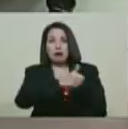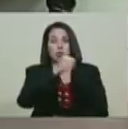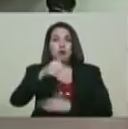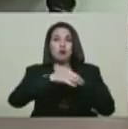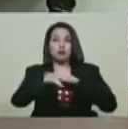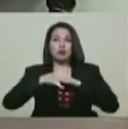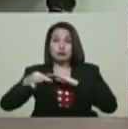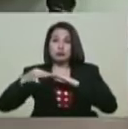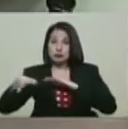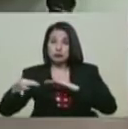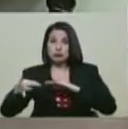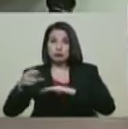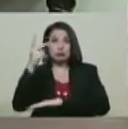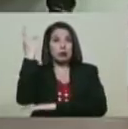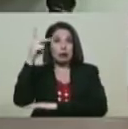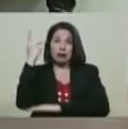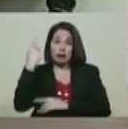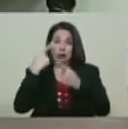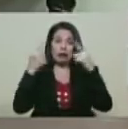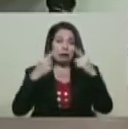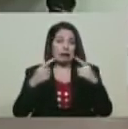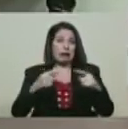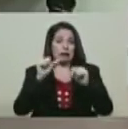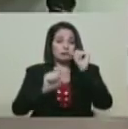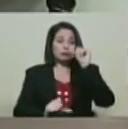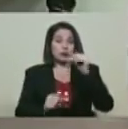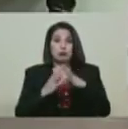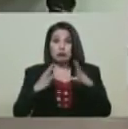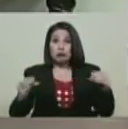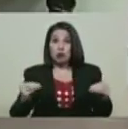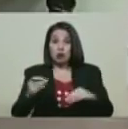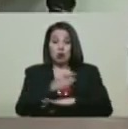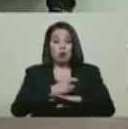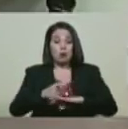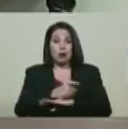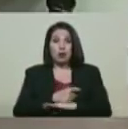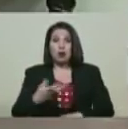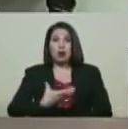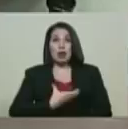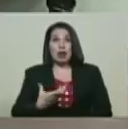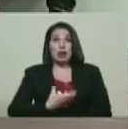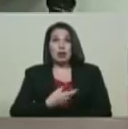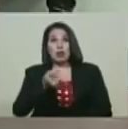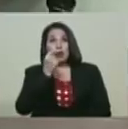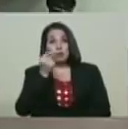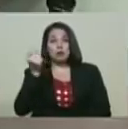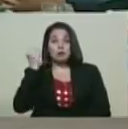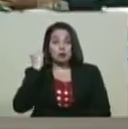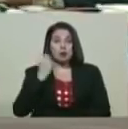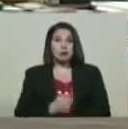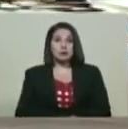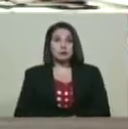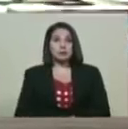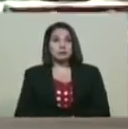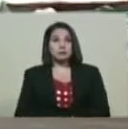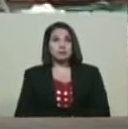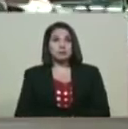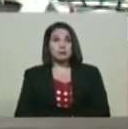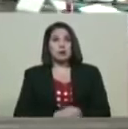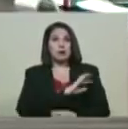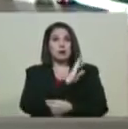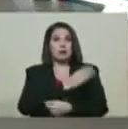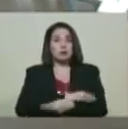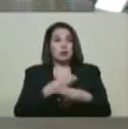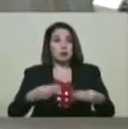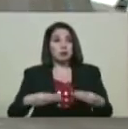los municipios, de gobernadores, gobernadoras, alcaldes, alcaldesas, compañeras, compañeros. Al Poder Popular. También le